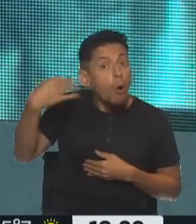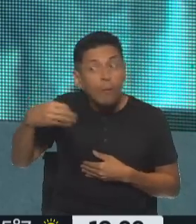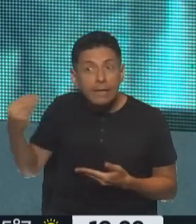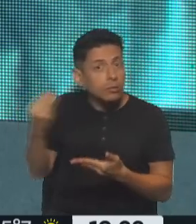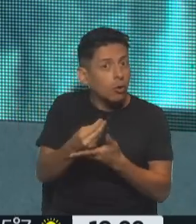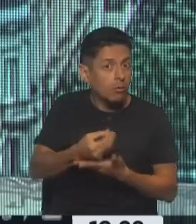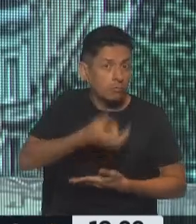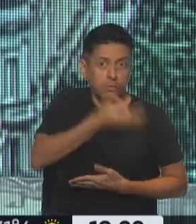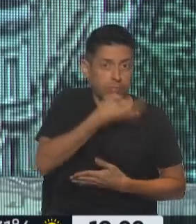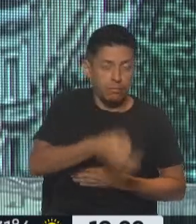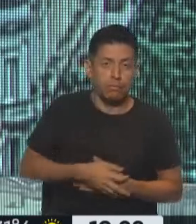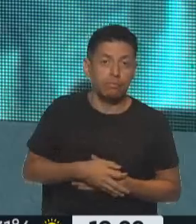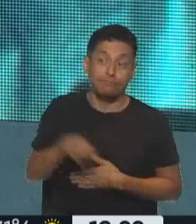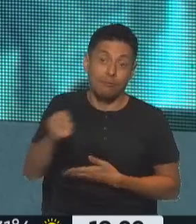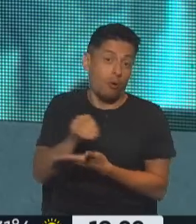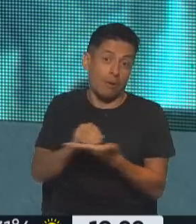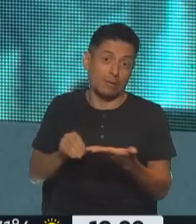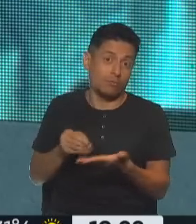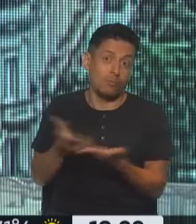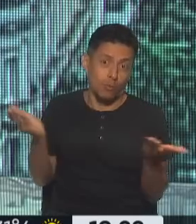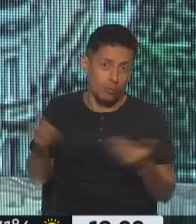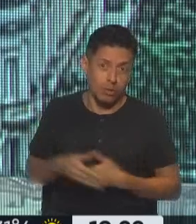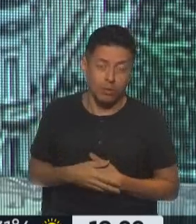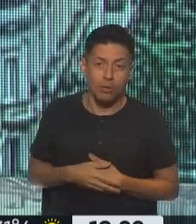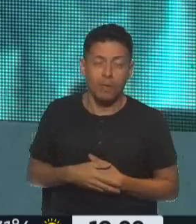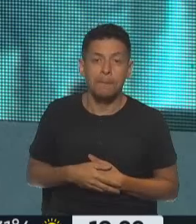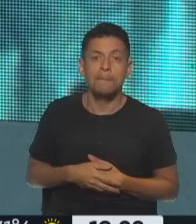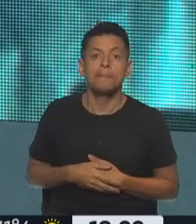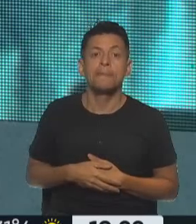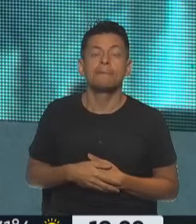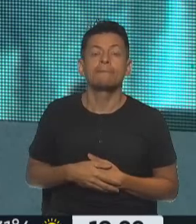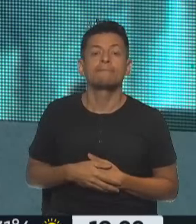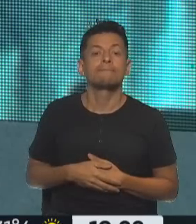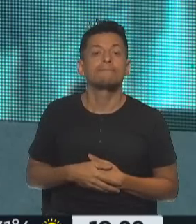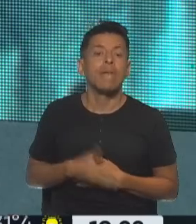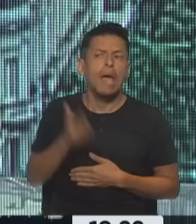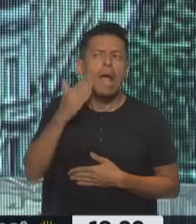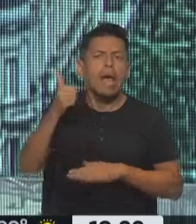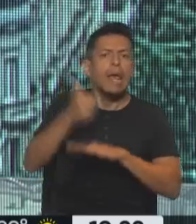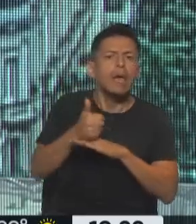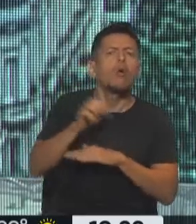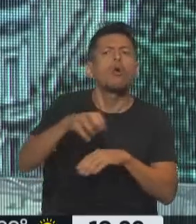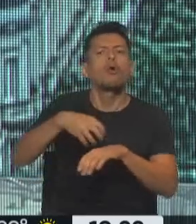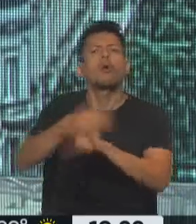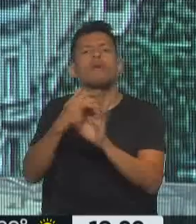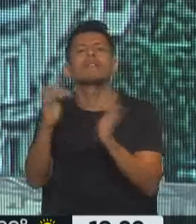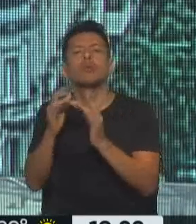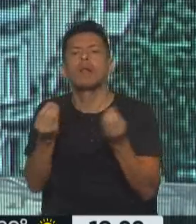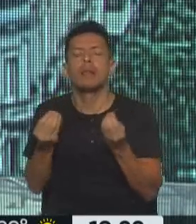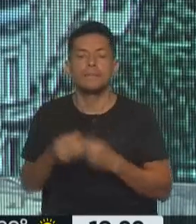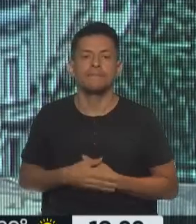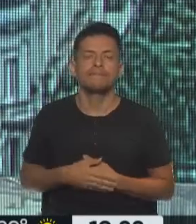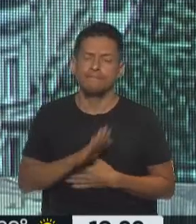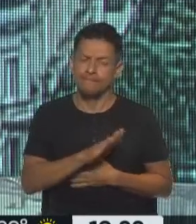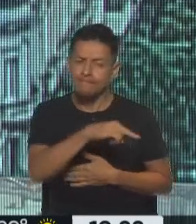Bueno, son funcionarios públicos. Tienen que estar sentados, no presentar escritos. Ustedes imagínense, o virtualmente. Imagínense. A ver.